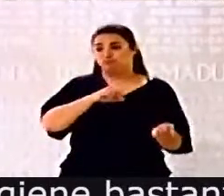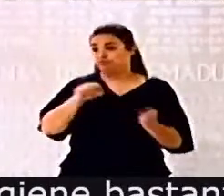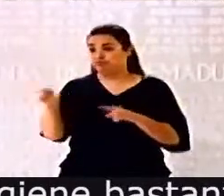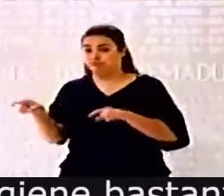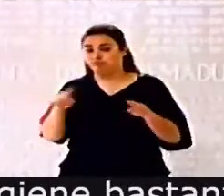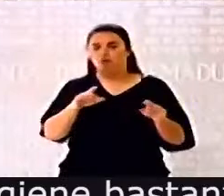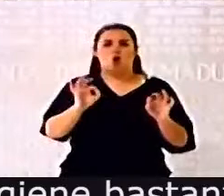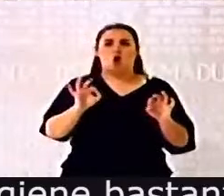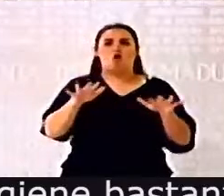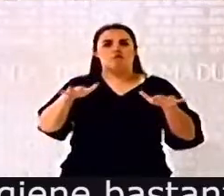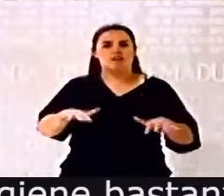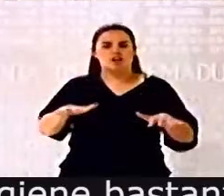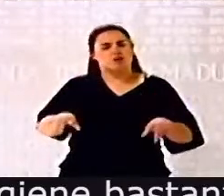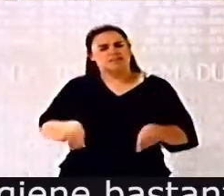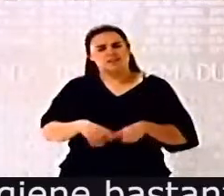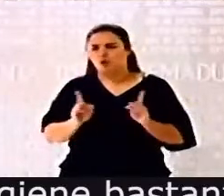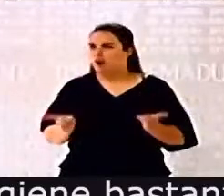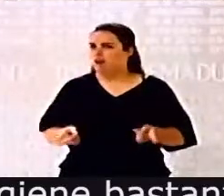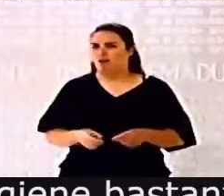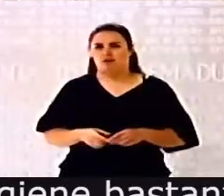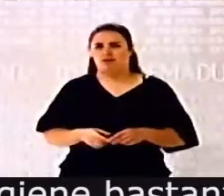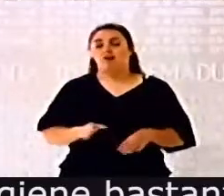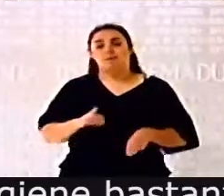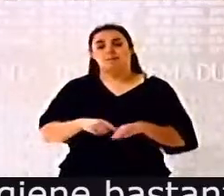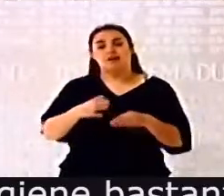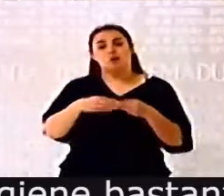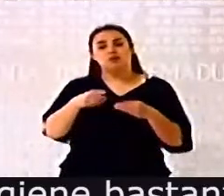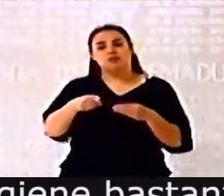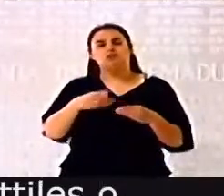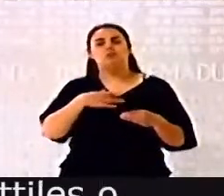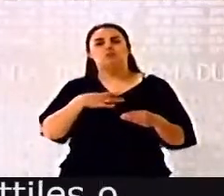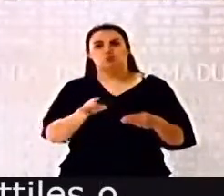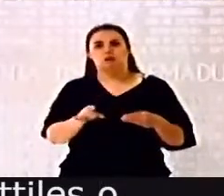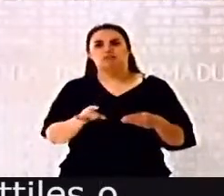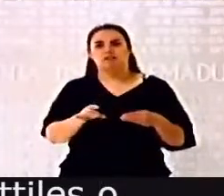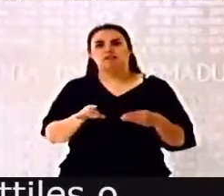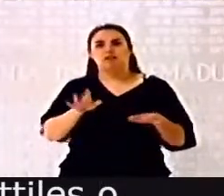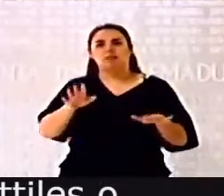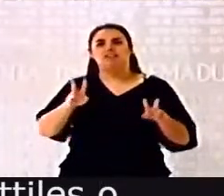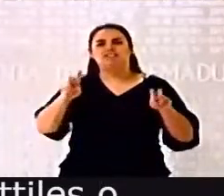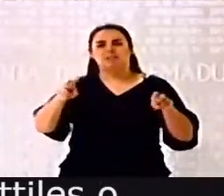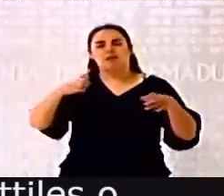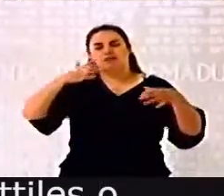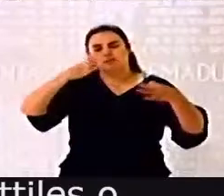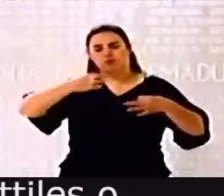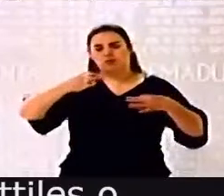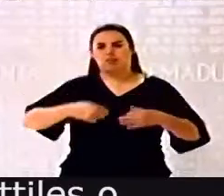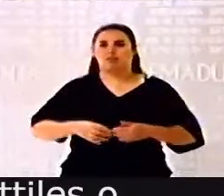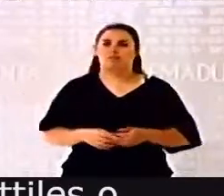estos estables, para que puedan ser utilizados con criterios de seguridad.